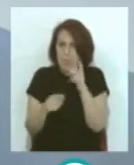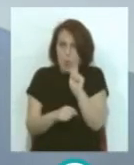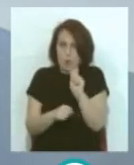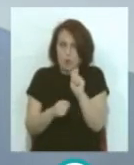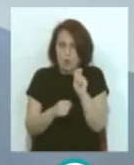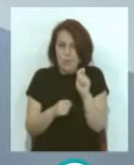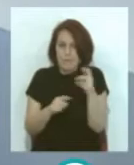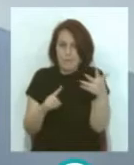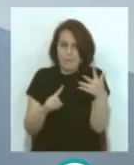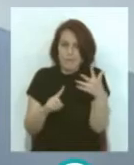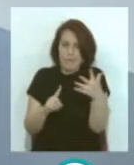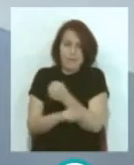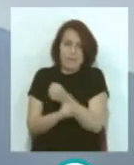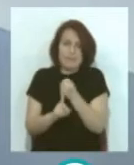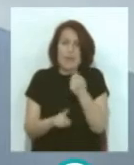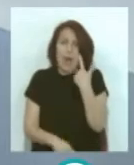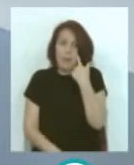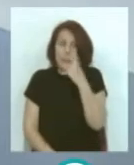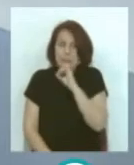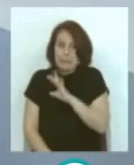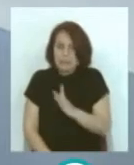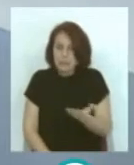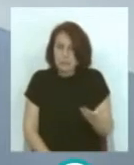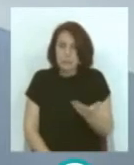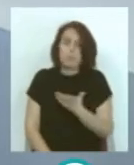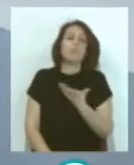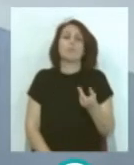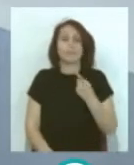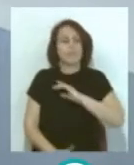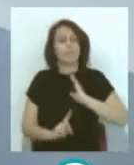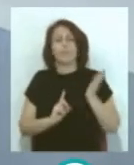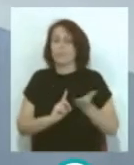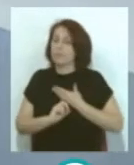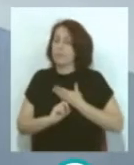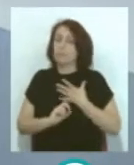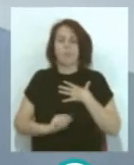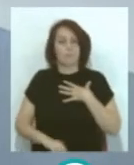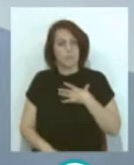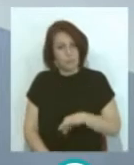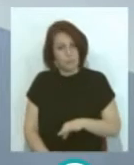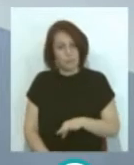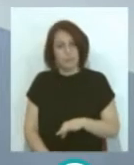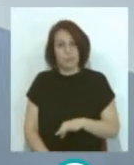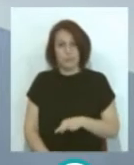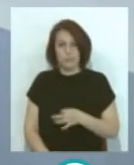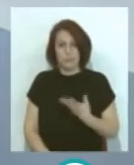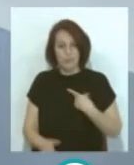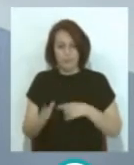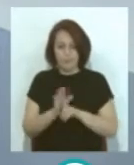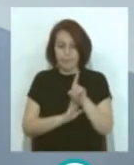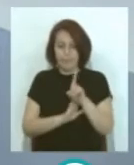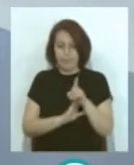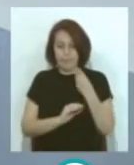disputa, y en cualquier momento, bueno, esto puede afectar al desarrollo de lo que es el